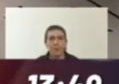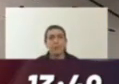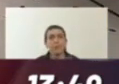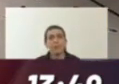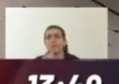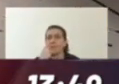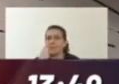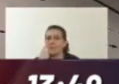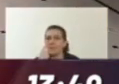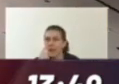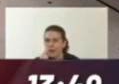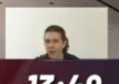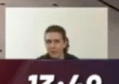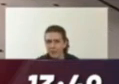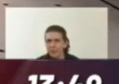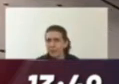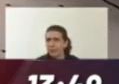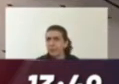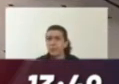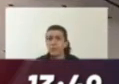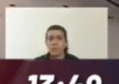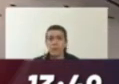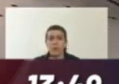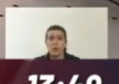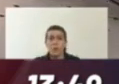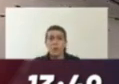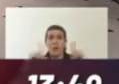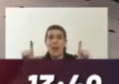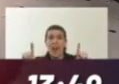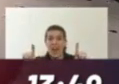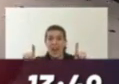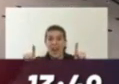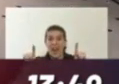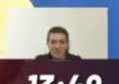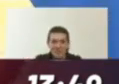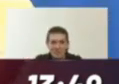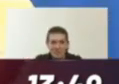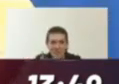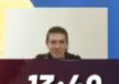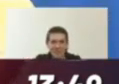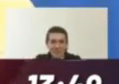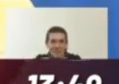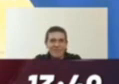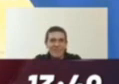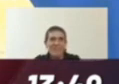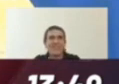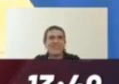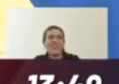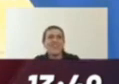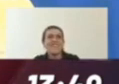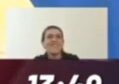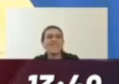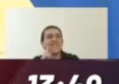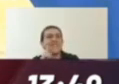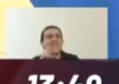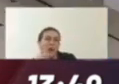Miremos un poco en nuestras placas, filminas, como algunos han dado en llamarlas. Veamos un poco